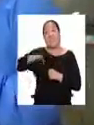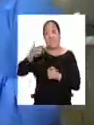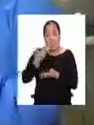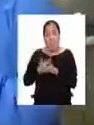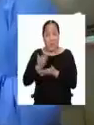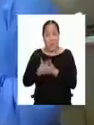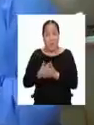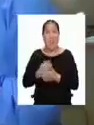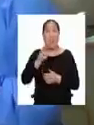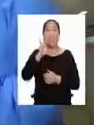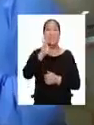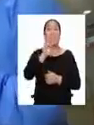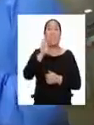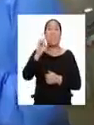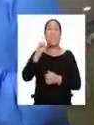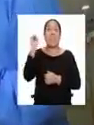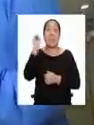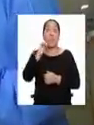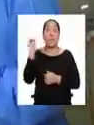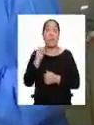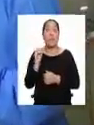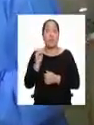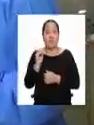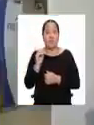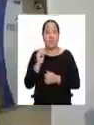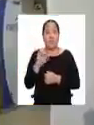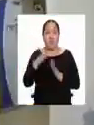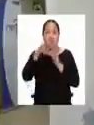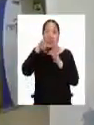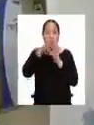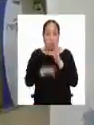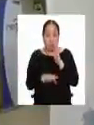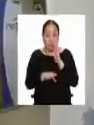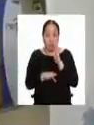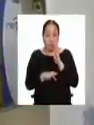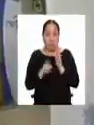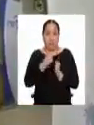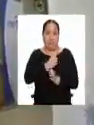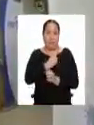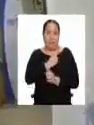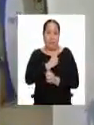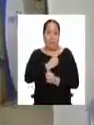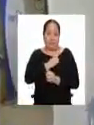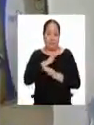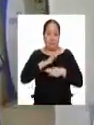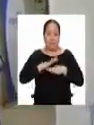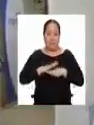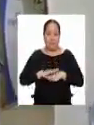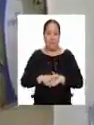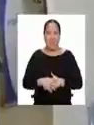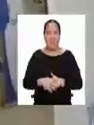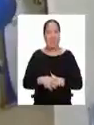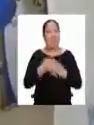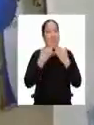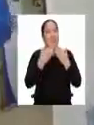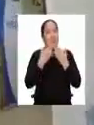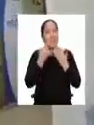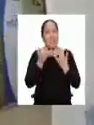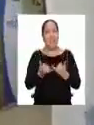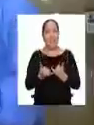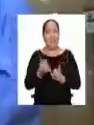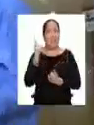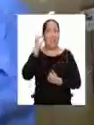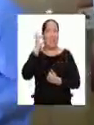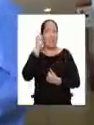un 70% de ellos ha disminuido la sensación del dolor. Carlos, felicitaciones. Muchas gracias. Y muchas gracias a ti por hacer que hoy día no estemos escuchando